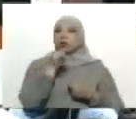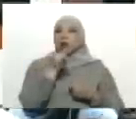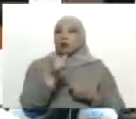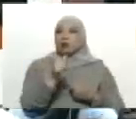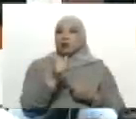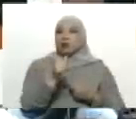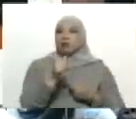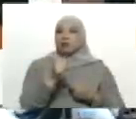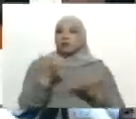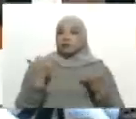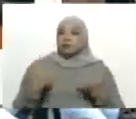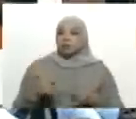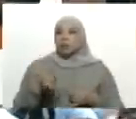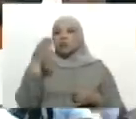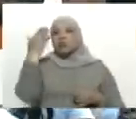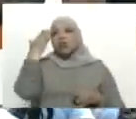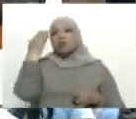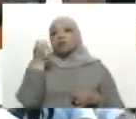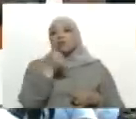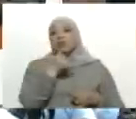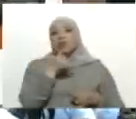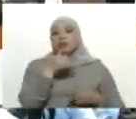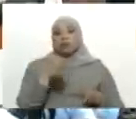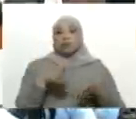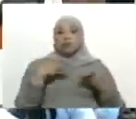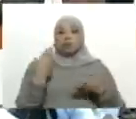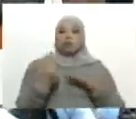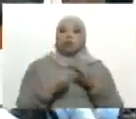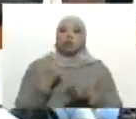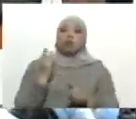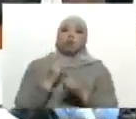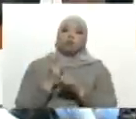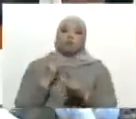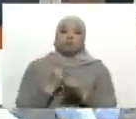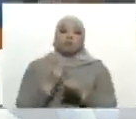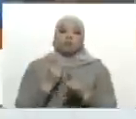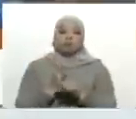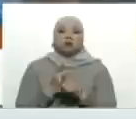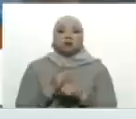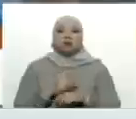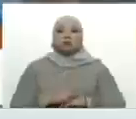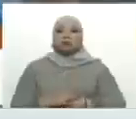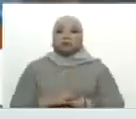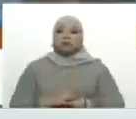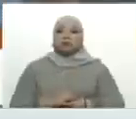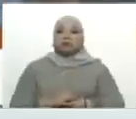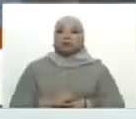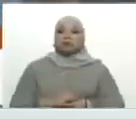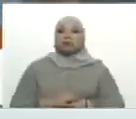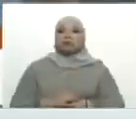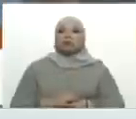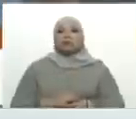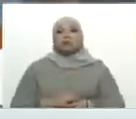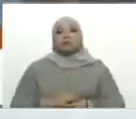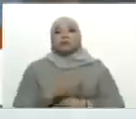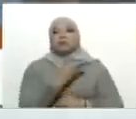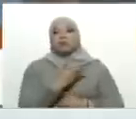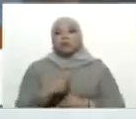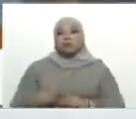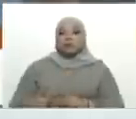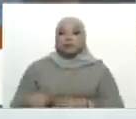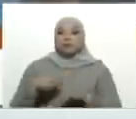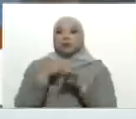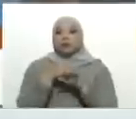básicamente sabe ese quien pueda supuestamente competencia lo cual ya es un absurdo el Homo Sapiens prevaleció sobre